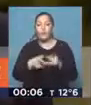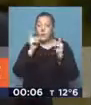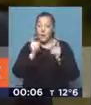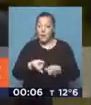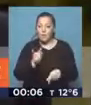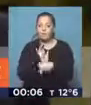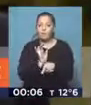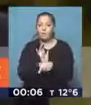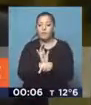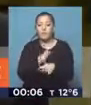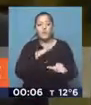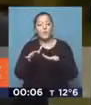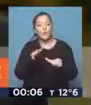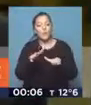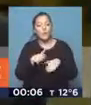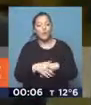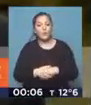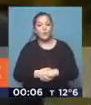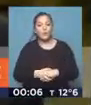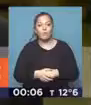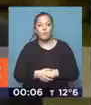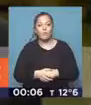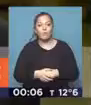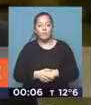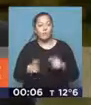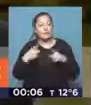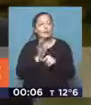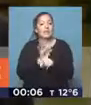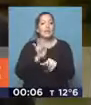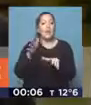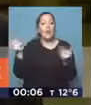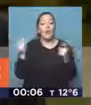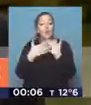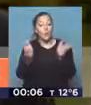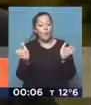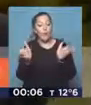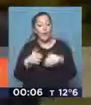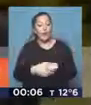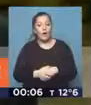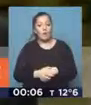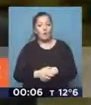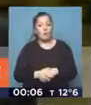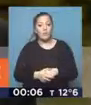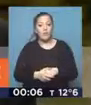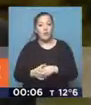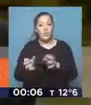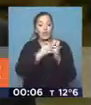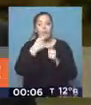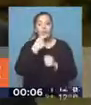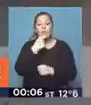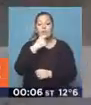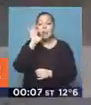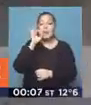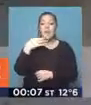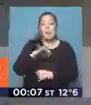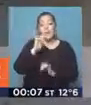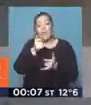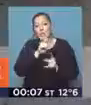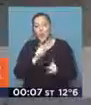una situación un caso controvertido probablemente la audiencia pública en este caso decir está discutido si correspondía o no correspondía